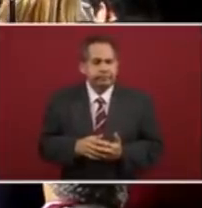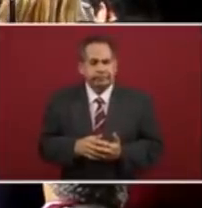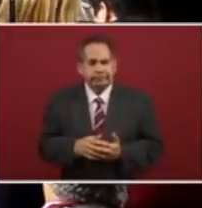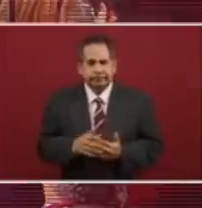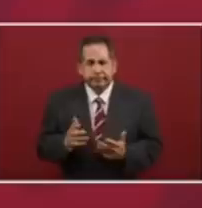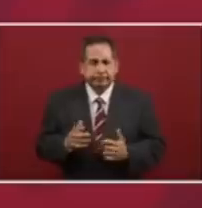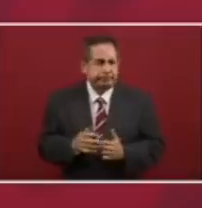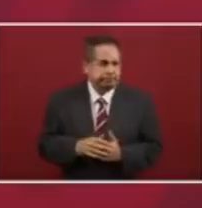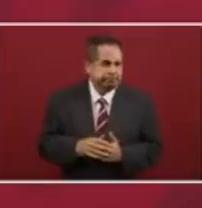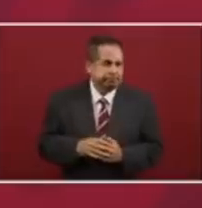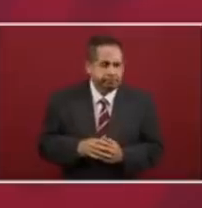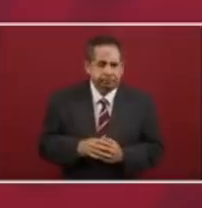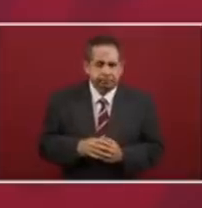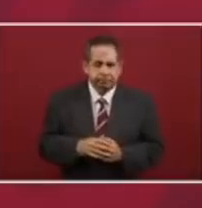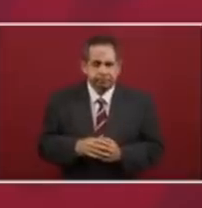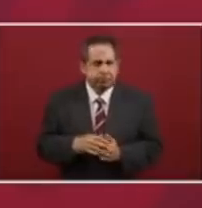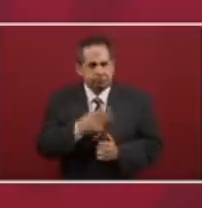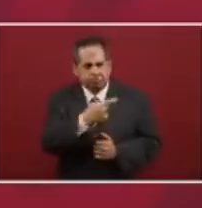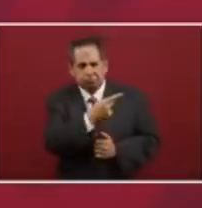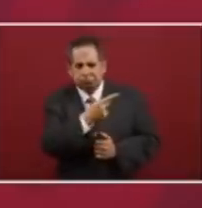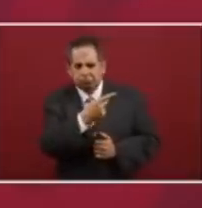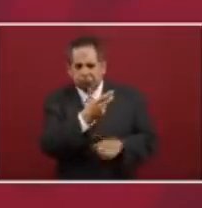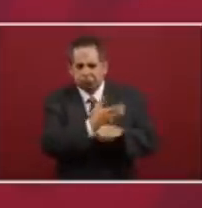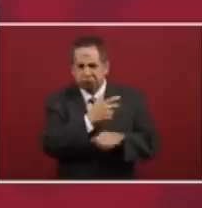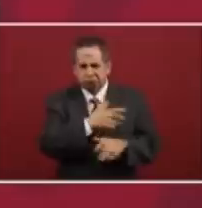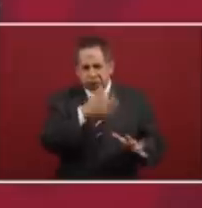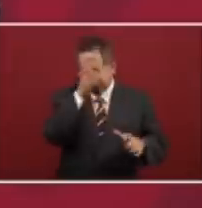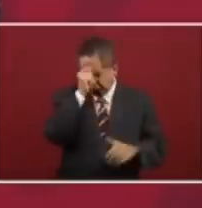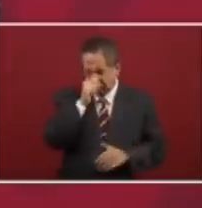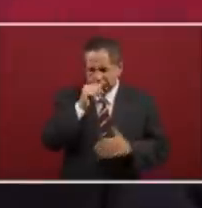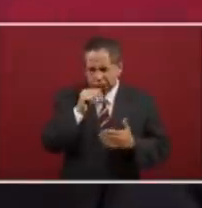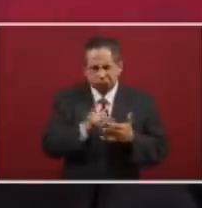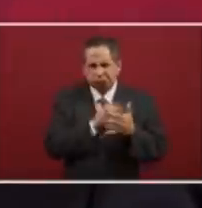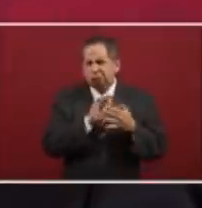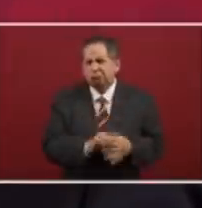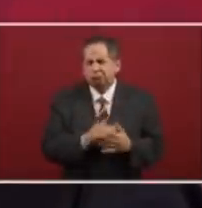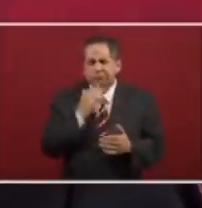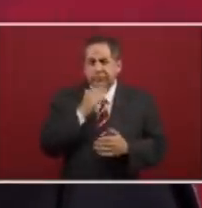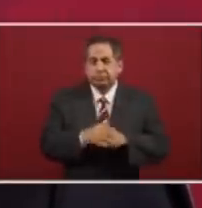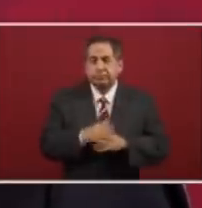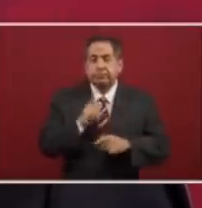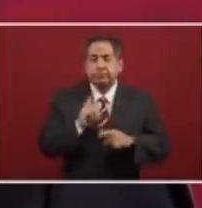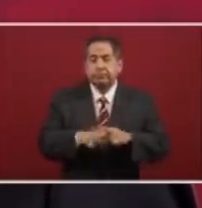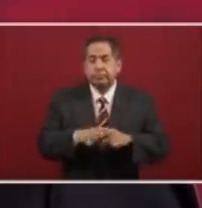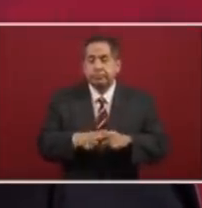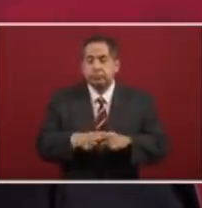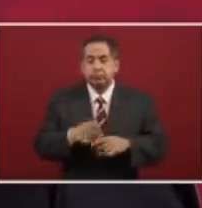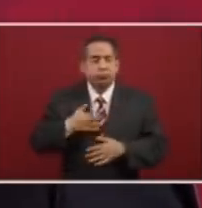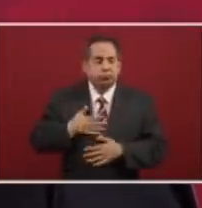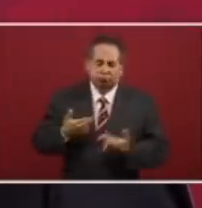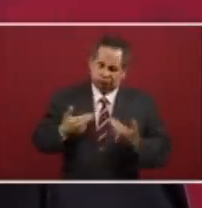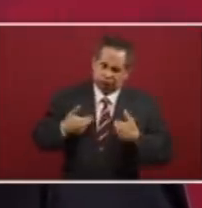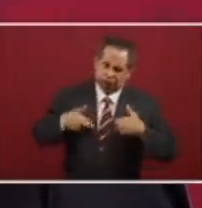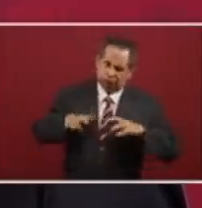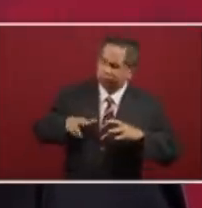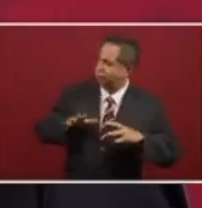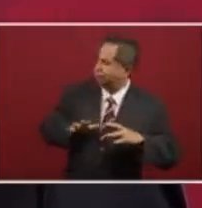puede lograrse este acuerdo soy optimista porque represento a un gran país